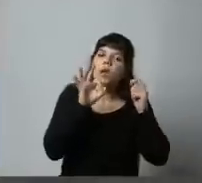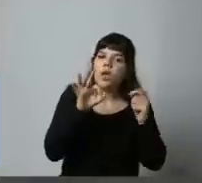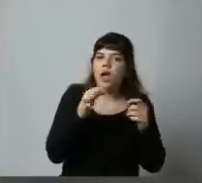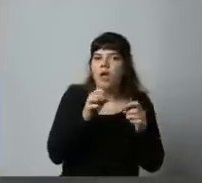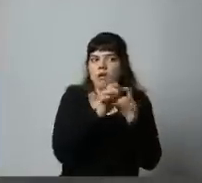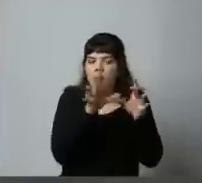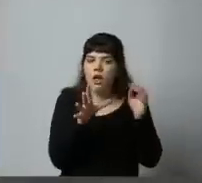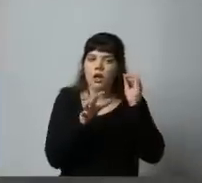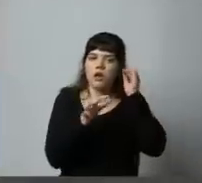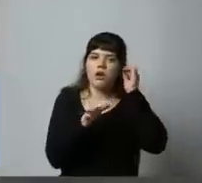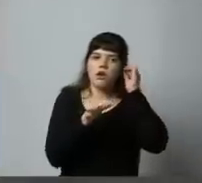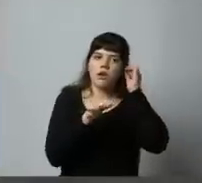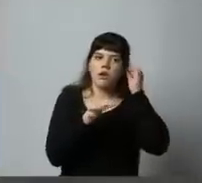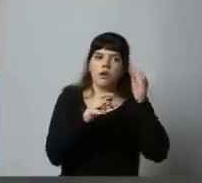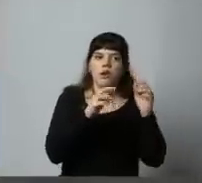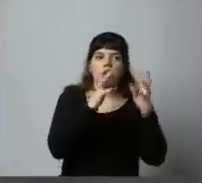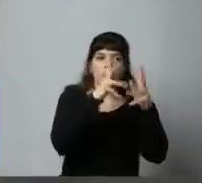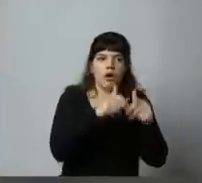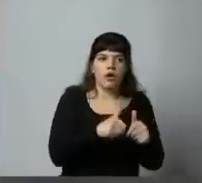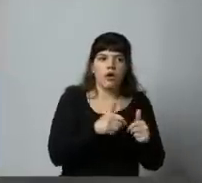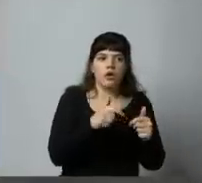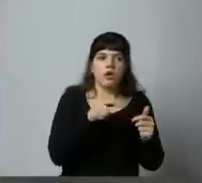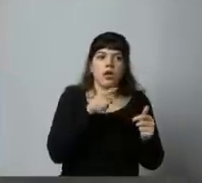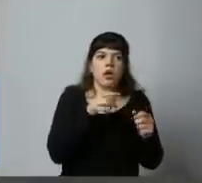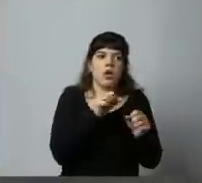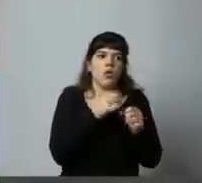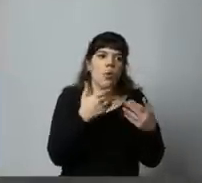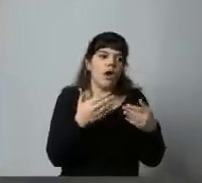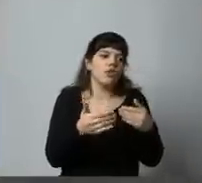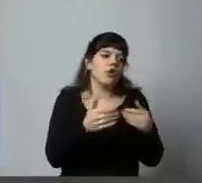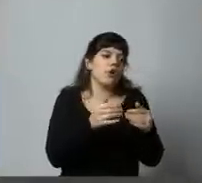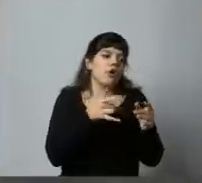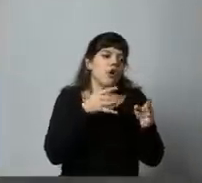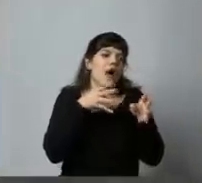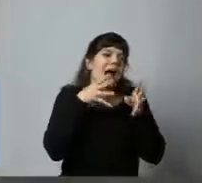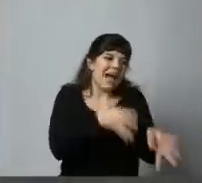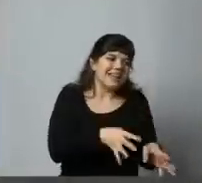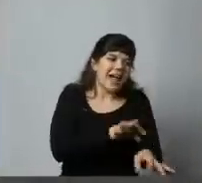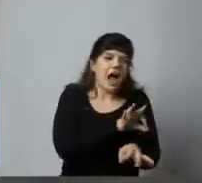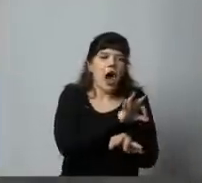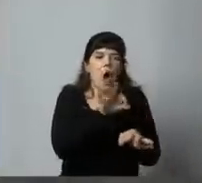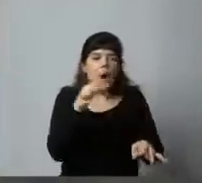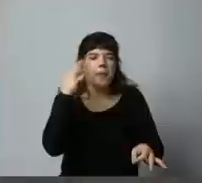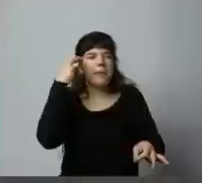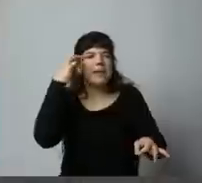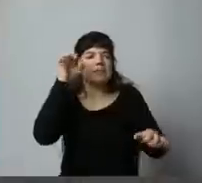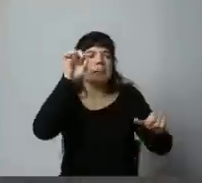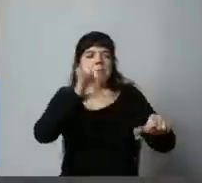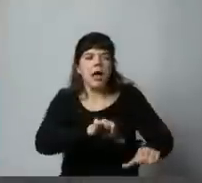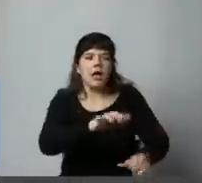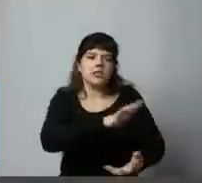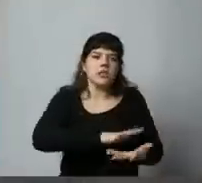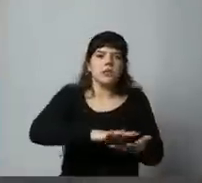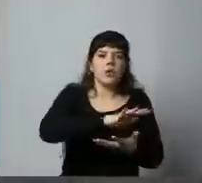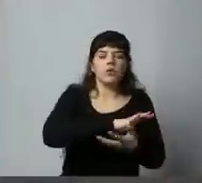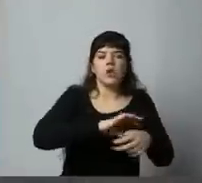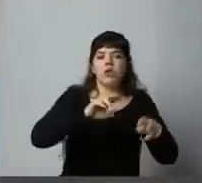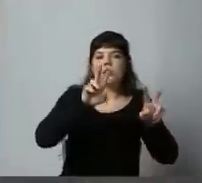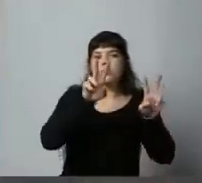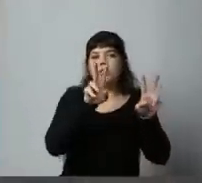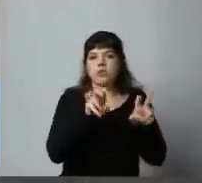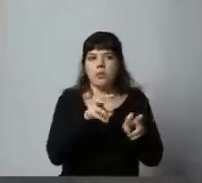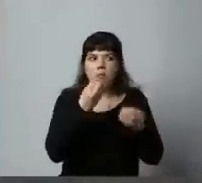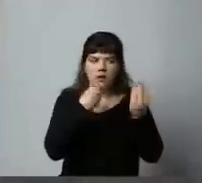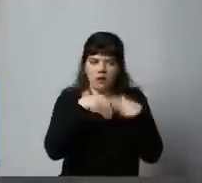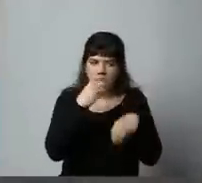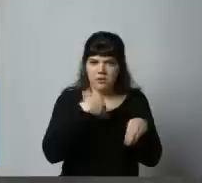cuando se eh ataca se descalifica o se pone en tela de juicio nada menos que